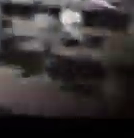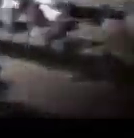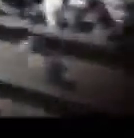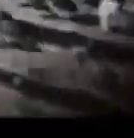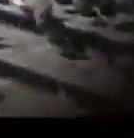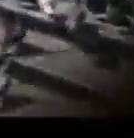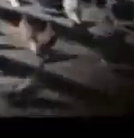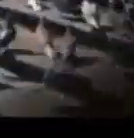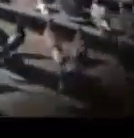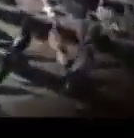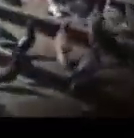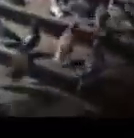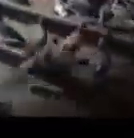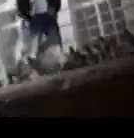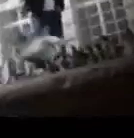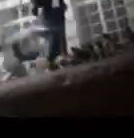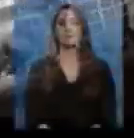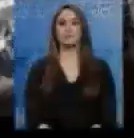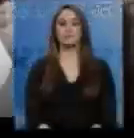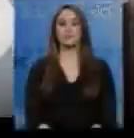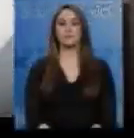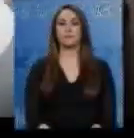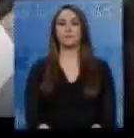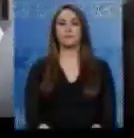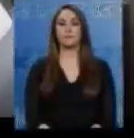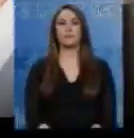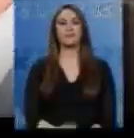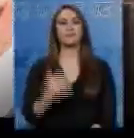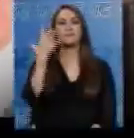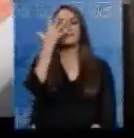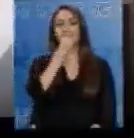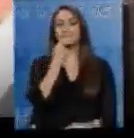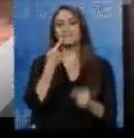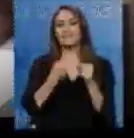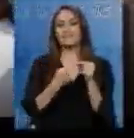Qué lindo es mi Quito, caramba.